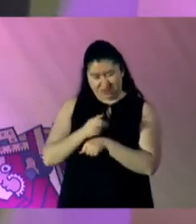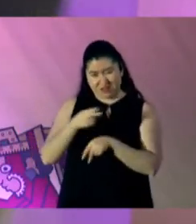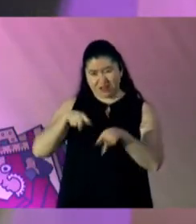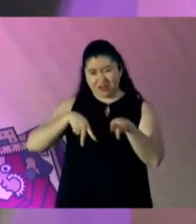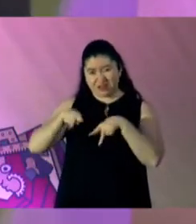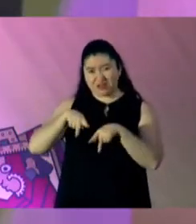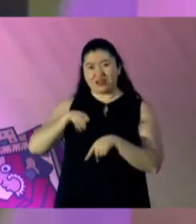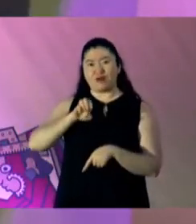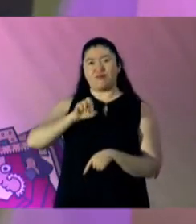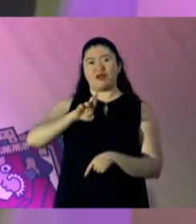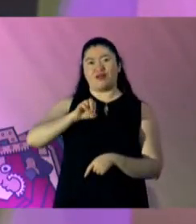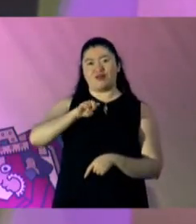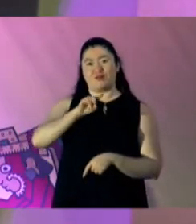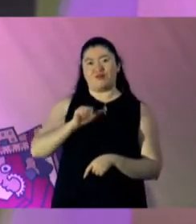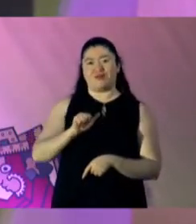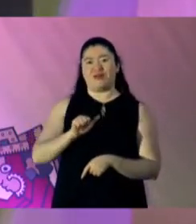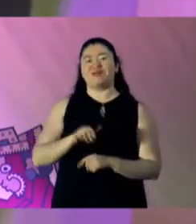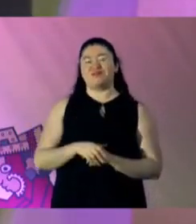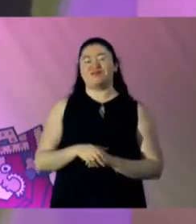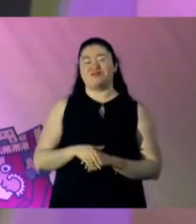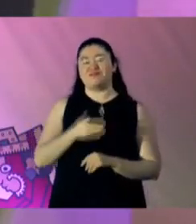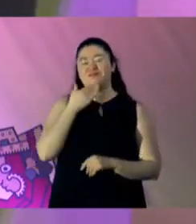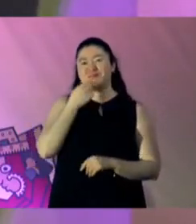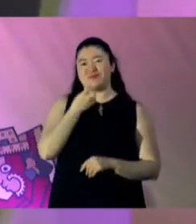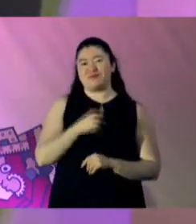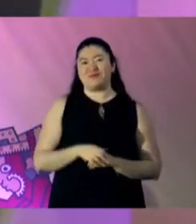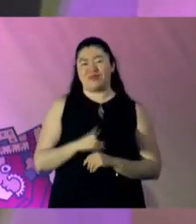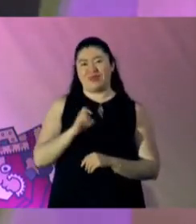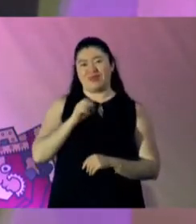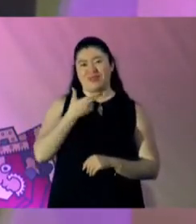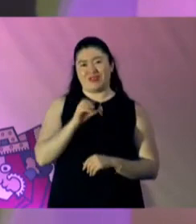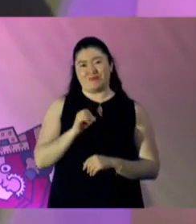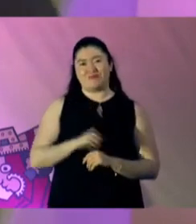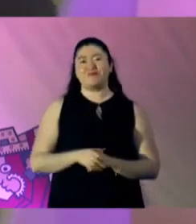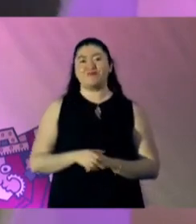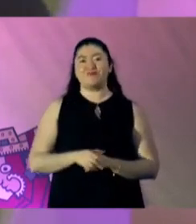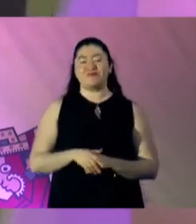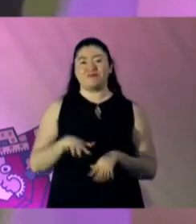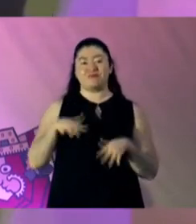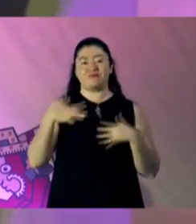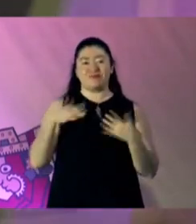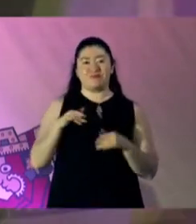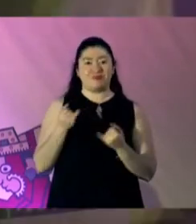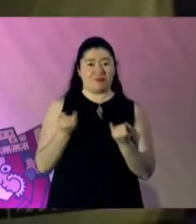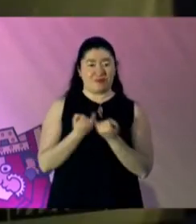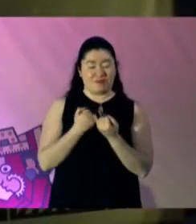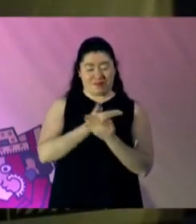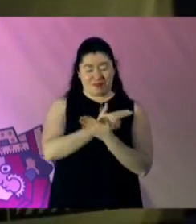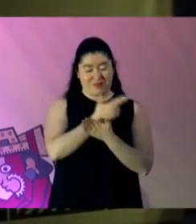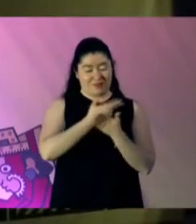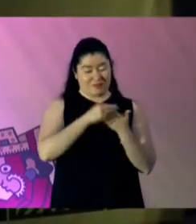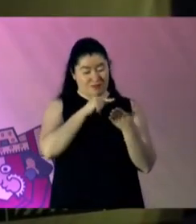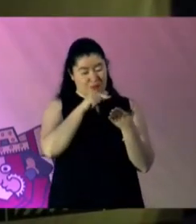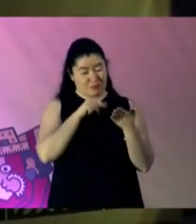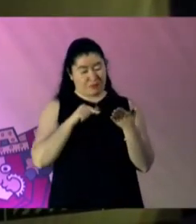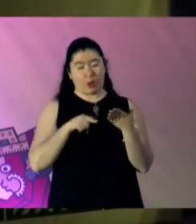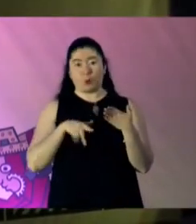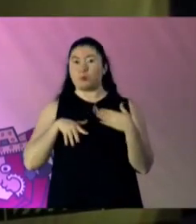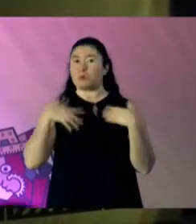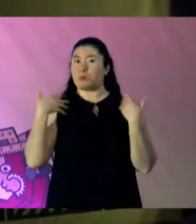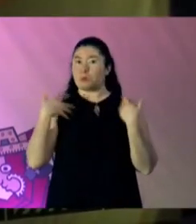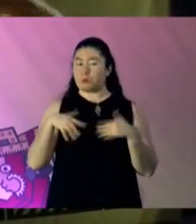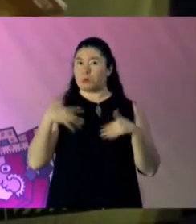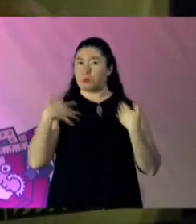maradona diego entonces éste era fascinante de ver esos dibujitos ahí y